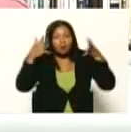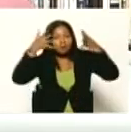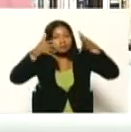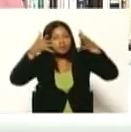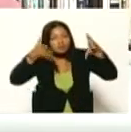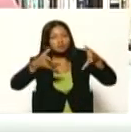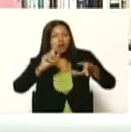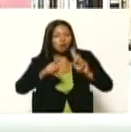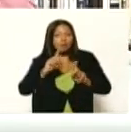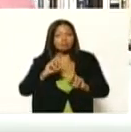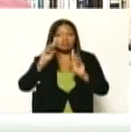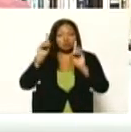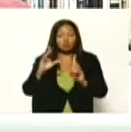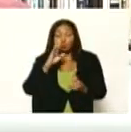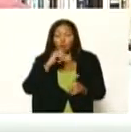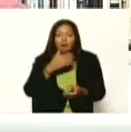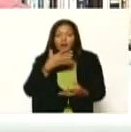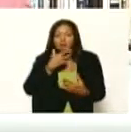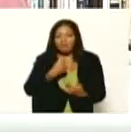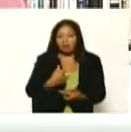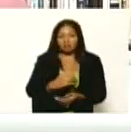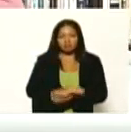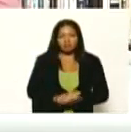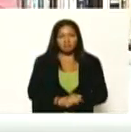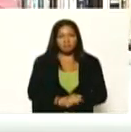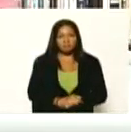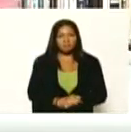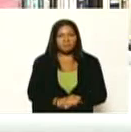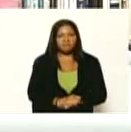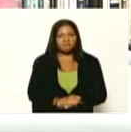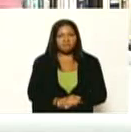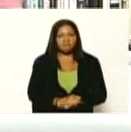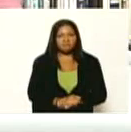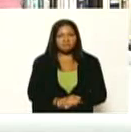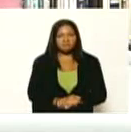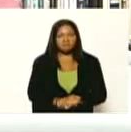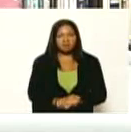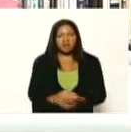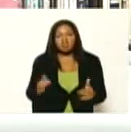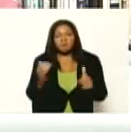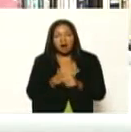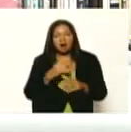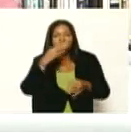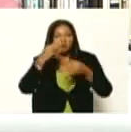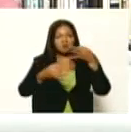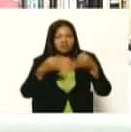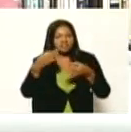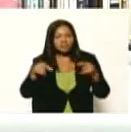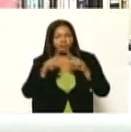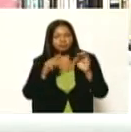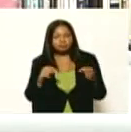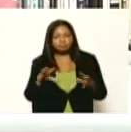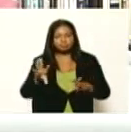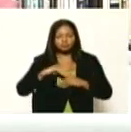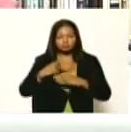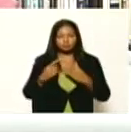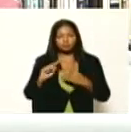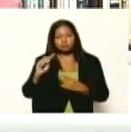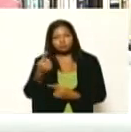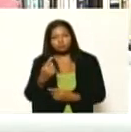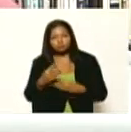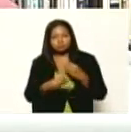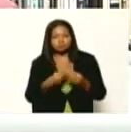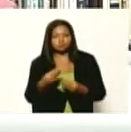hay decisiones que no son fáciles, que hay que tomar por justicia, apegados a los